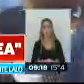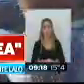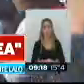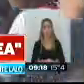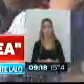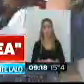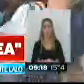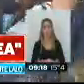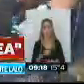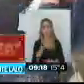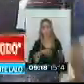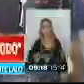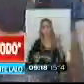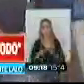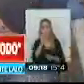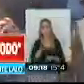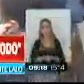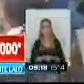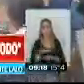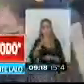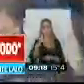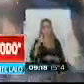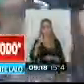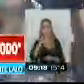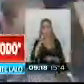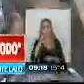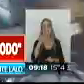Ahí se va Chino Maidana.